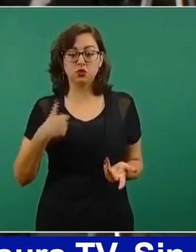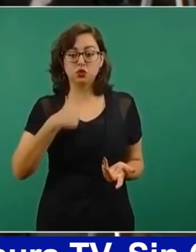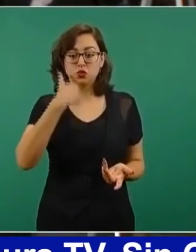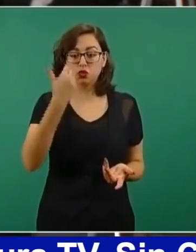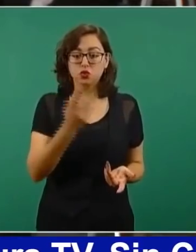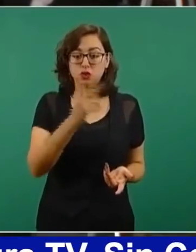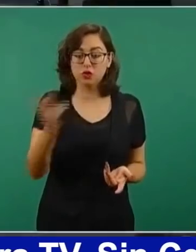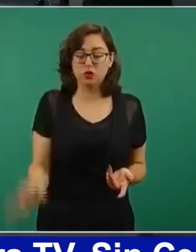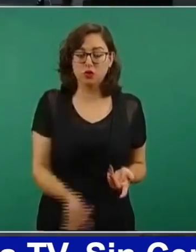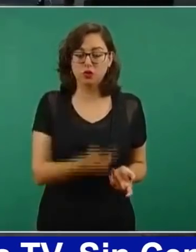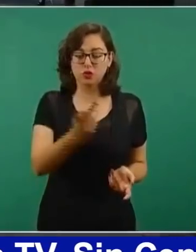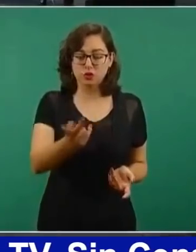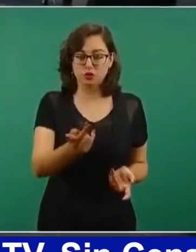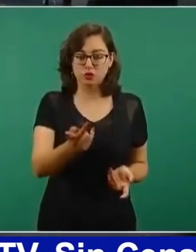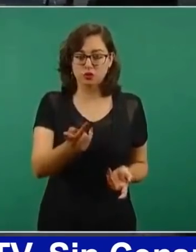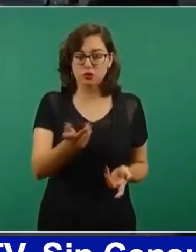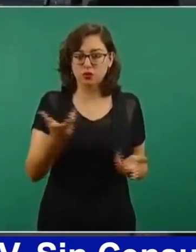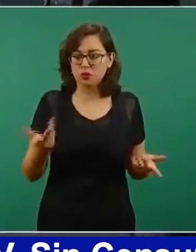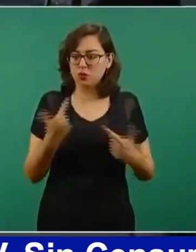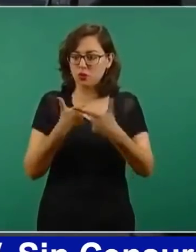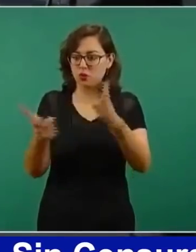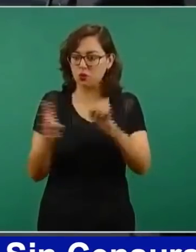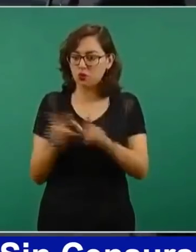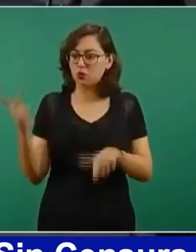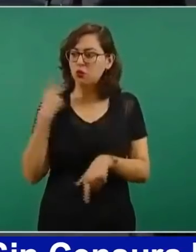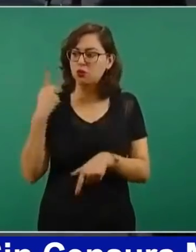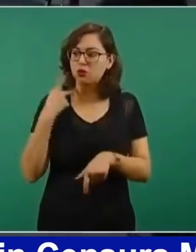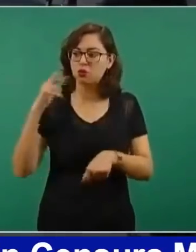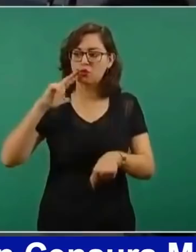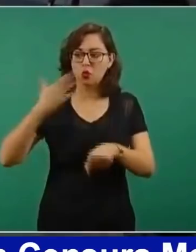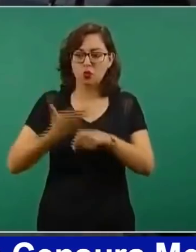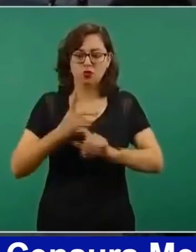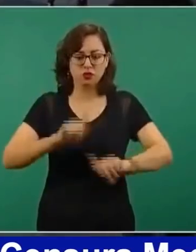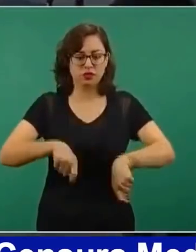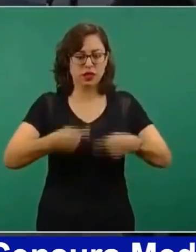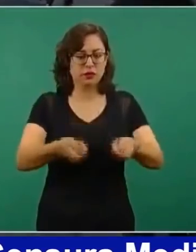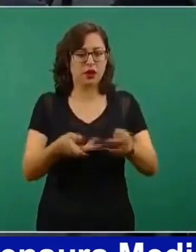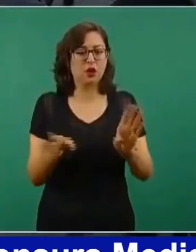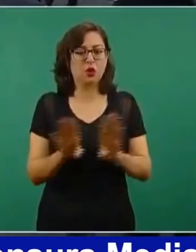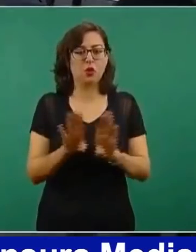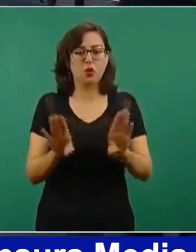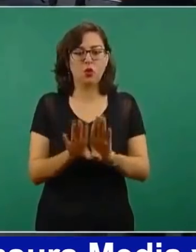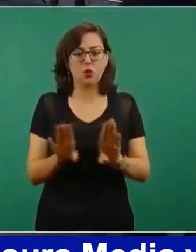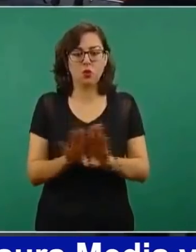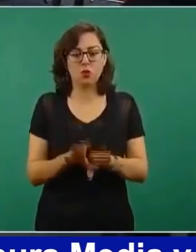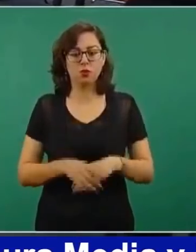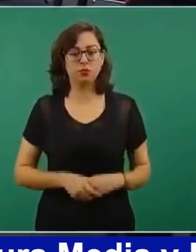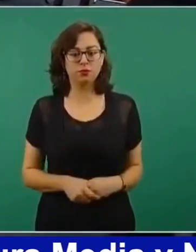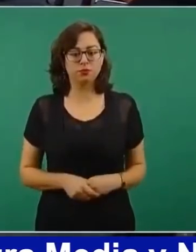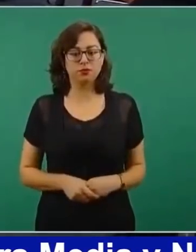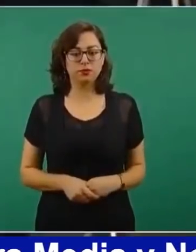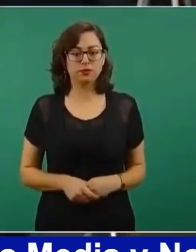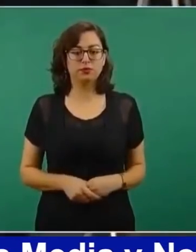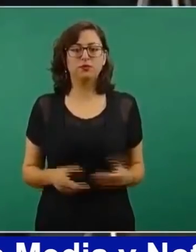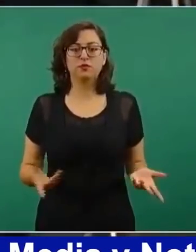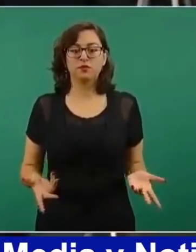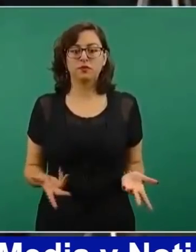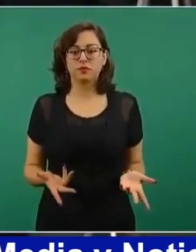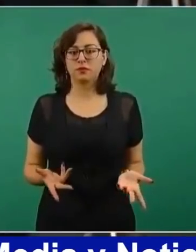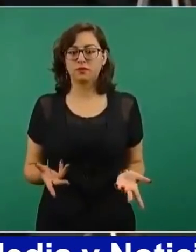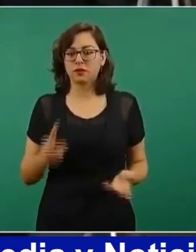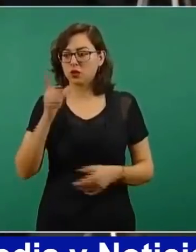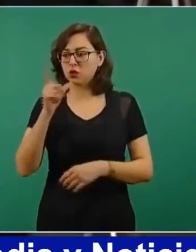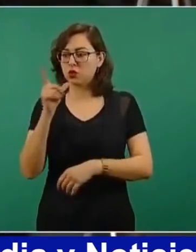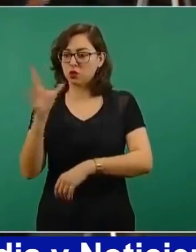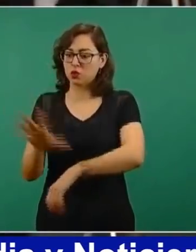pregunto, ¿cuál es el papel que tienen los partidos políticos, la responsabilidad que tienen? Se hicieron los cambios a la energía eléctrica y